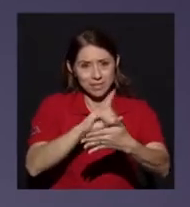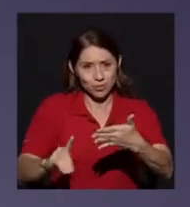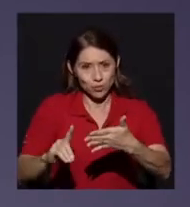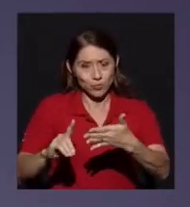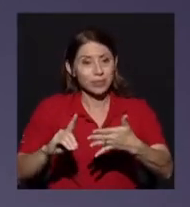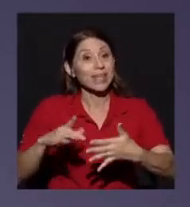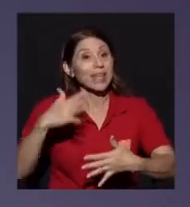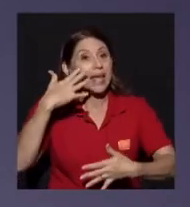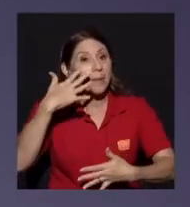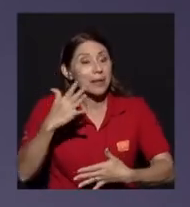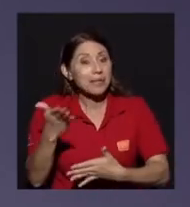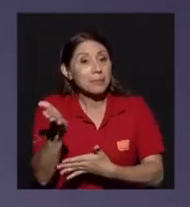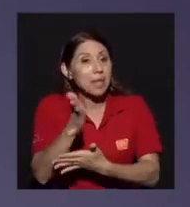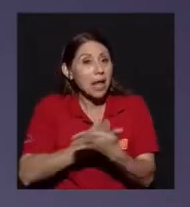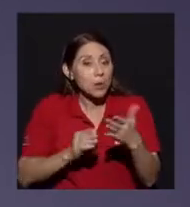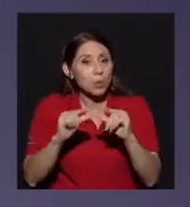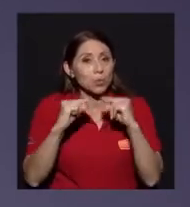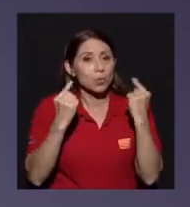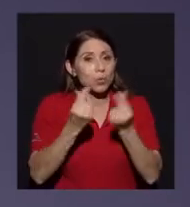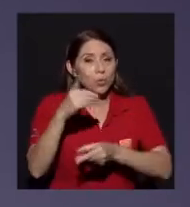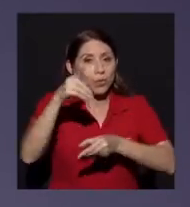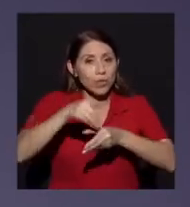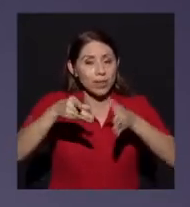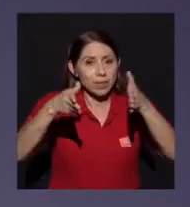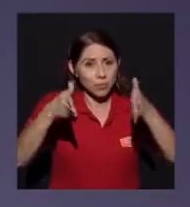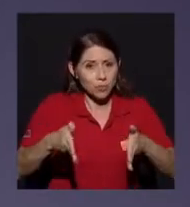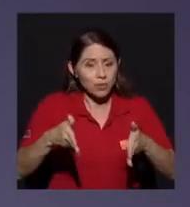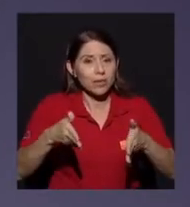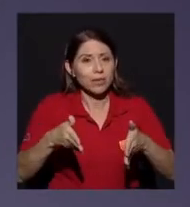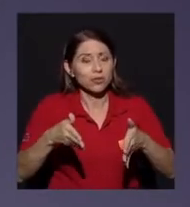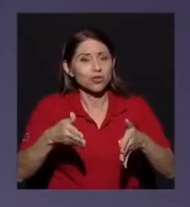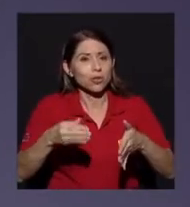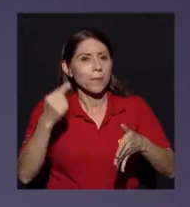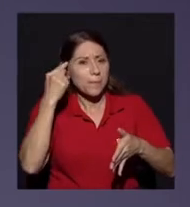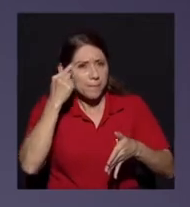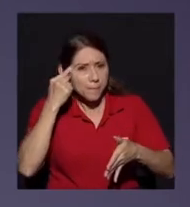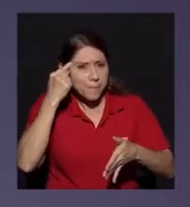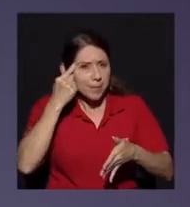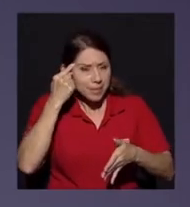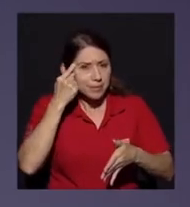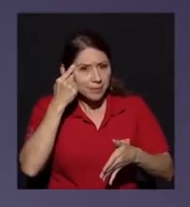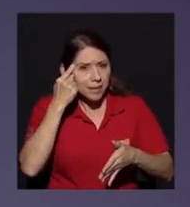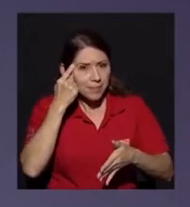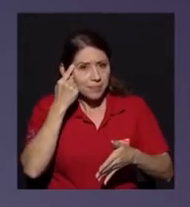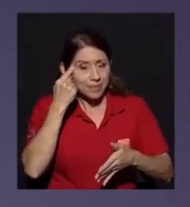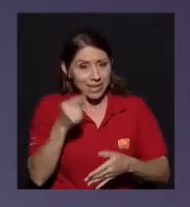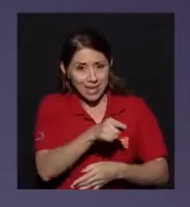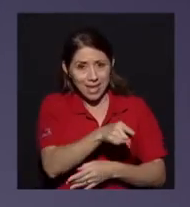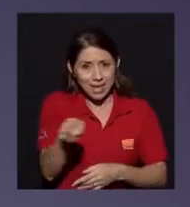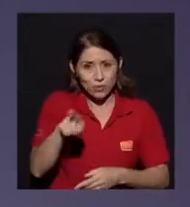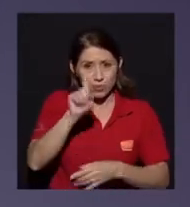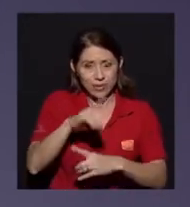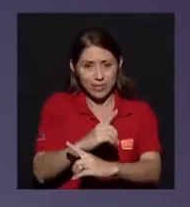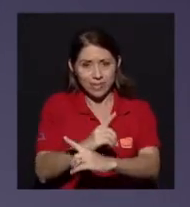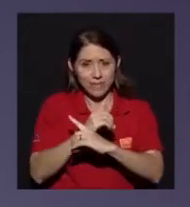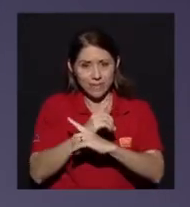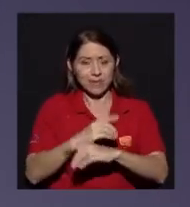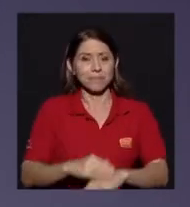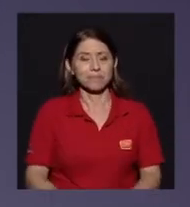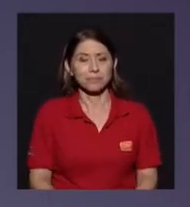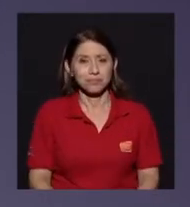aparentemente algún grupo de diputadas de dictados piensa que tienen ellos que defender